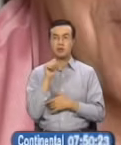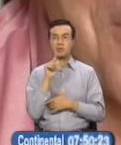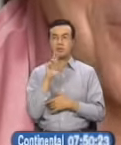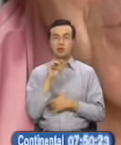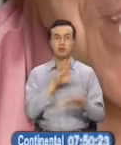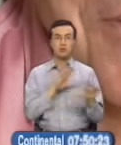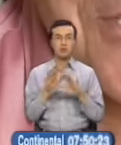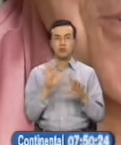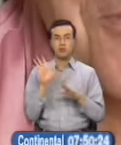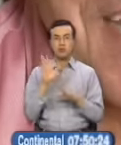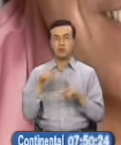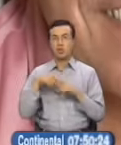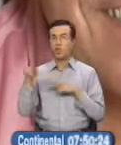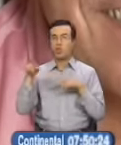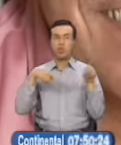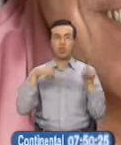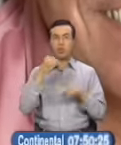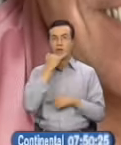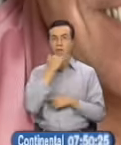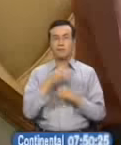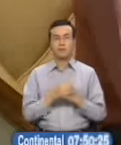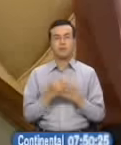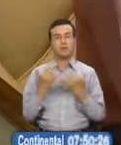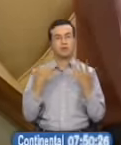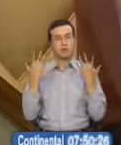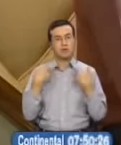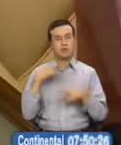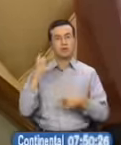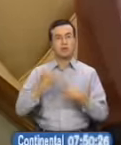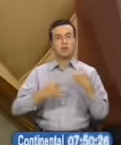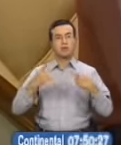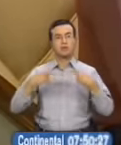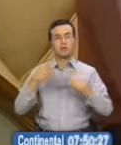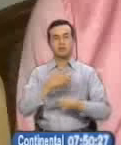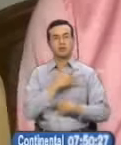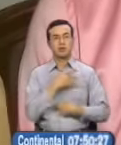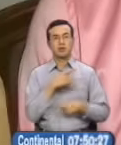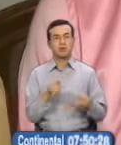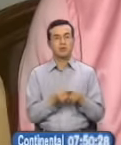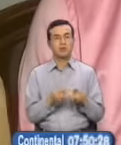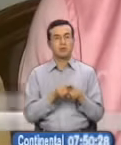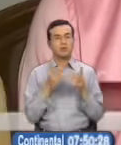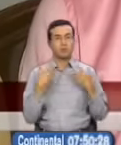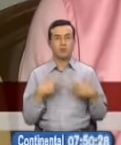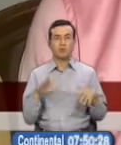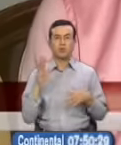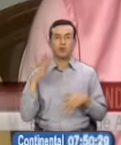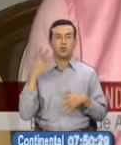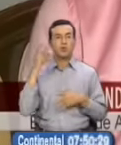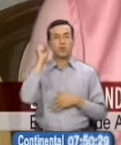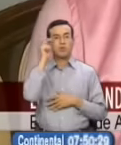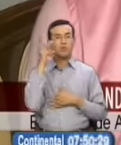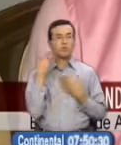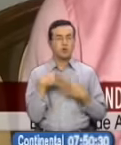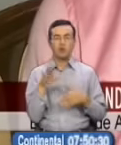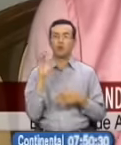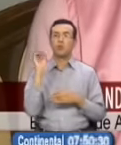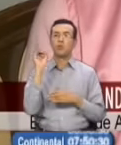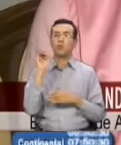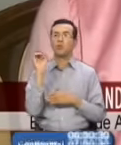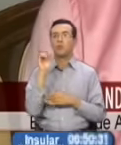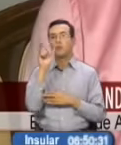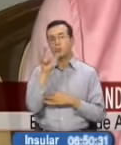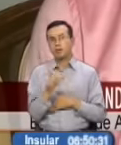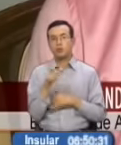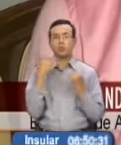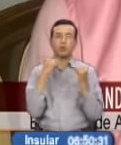tapara, sino que nosotros botábamos todos los penaltis. Hoy vive la final como un hincha más. Desde cualquier punto de vista, ya sea como hincha,